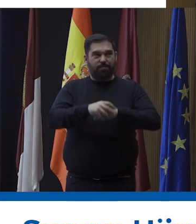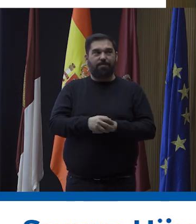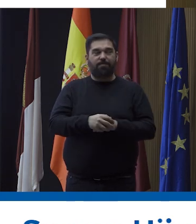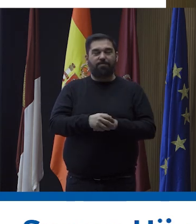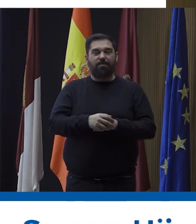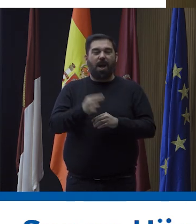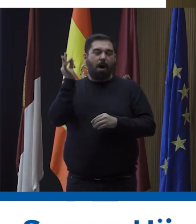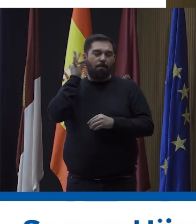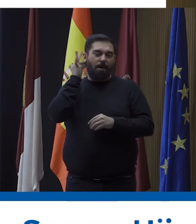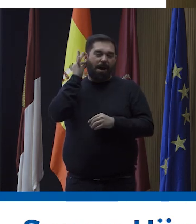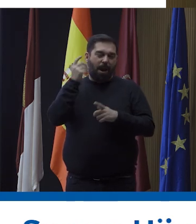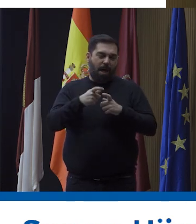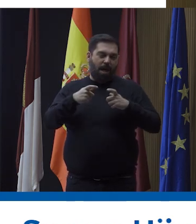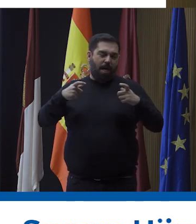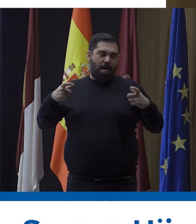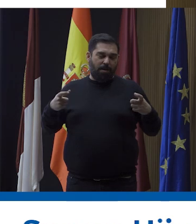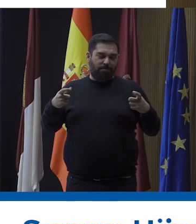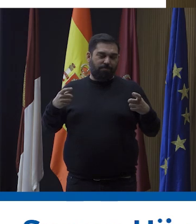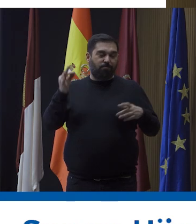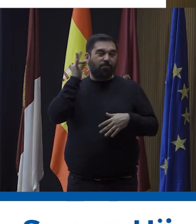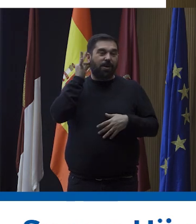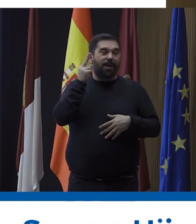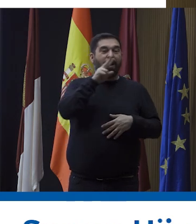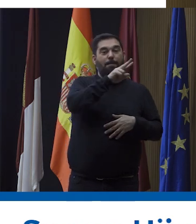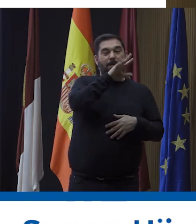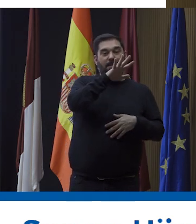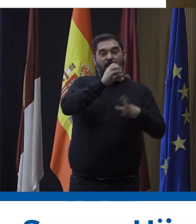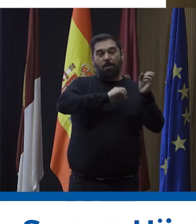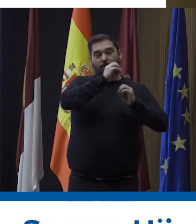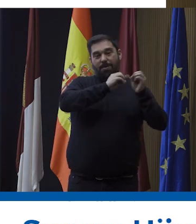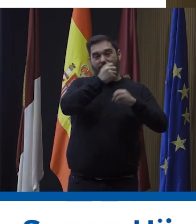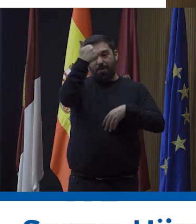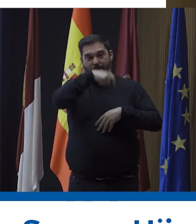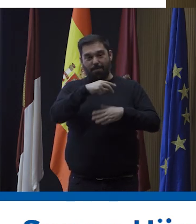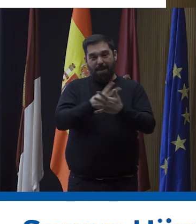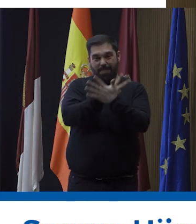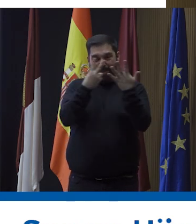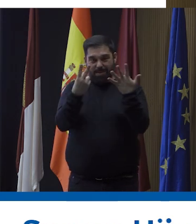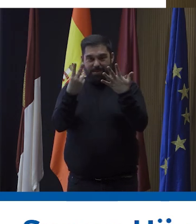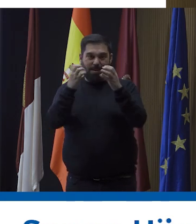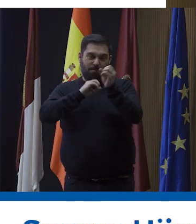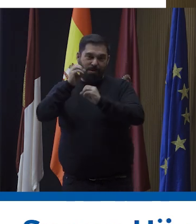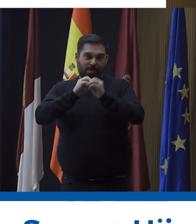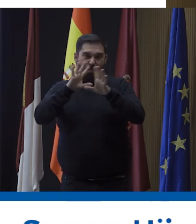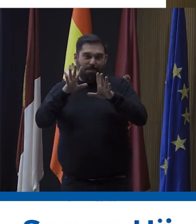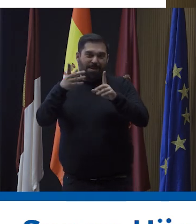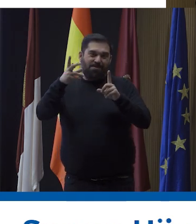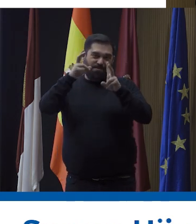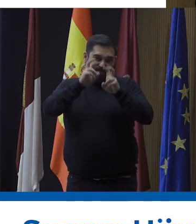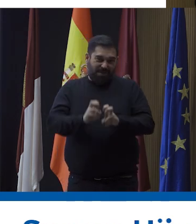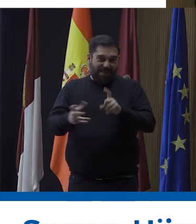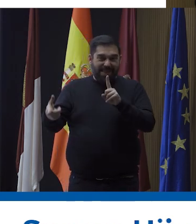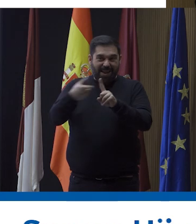siempre más que en hombres. En mujeres un 25%, en hombres un 17%. El problema es que está infradiagnosticada. ¿Pero por qué